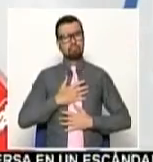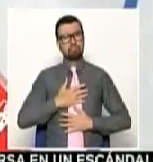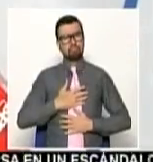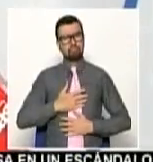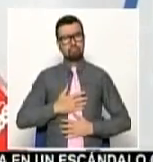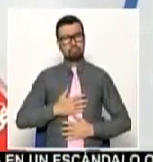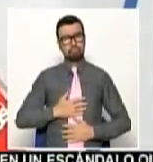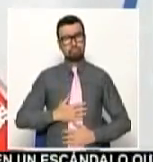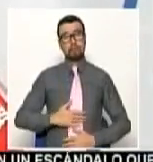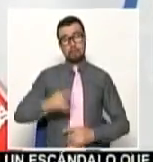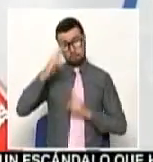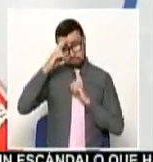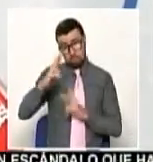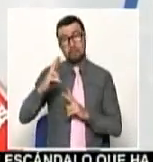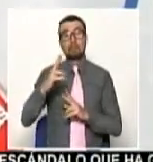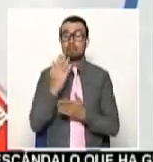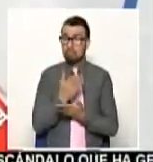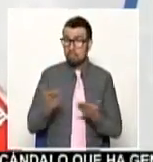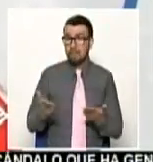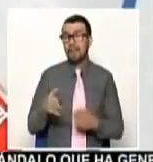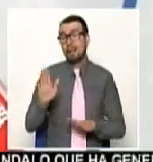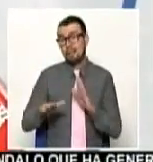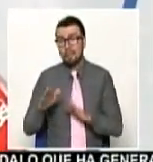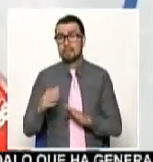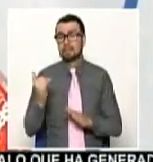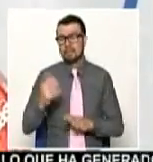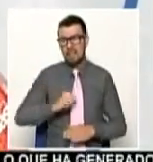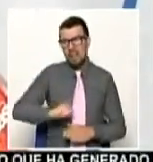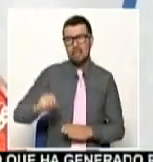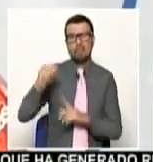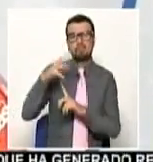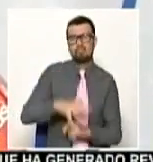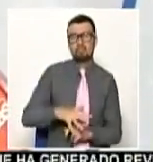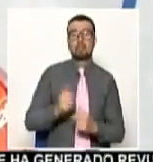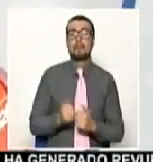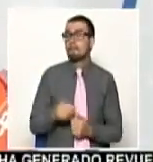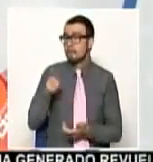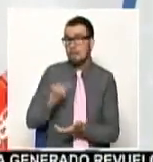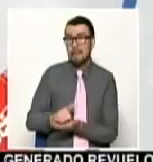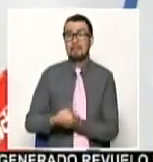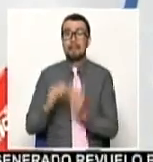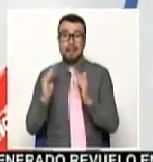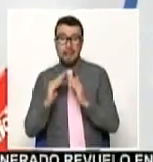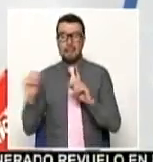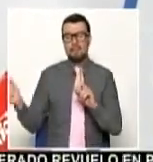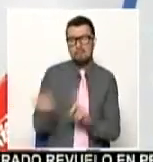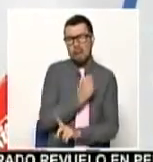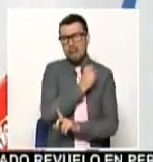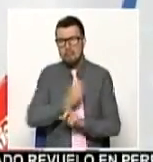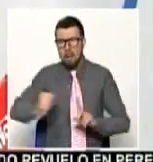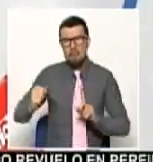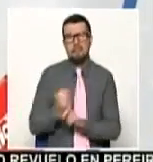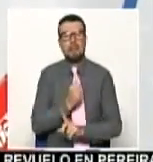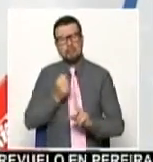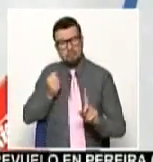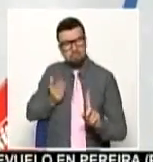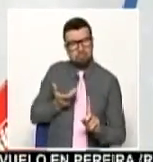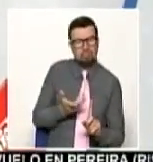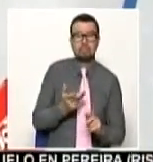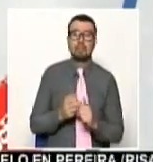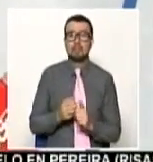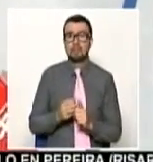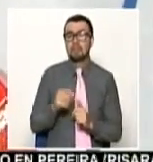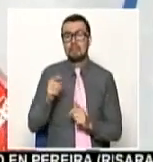se deriva en violación de muchos derechos humanos. Por ejemplo, en la misma violencia intrafamiliar, el maltrato, la violencia de